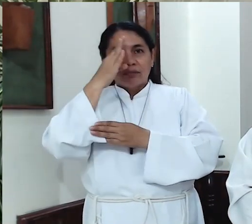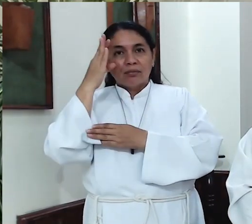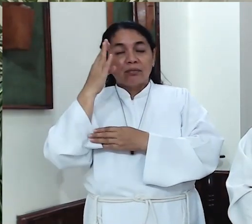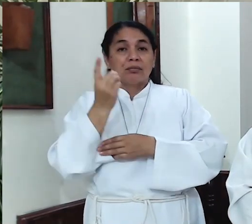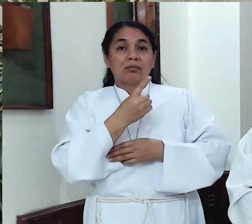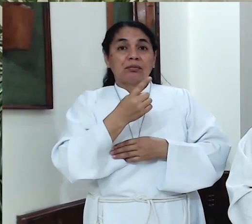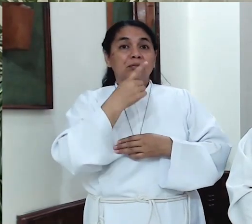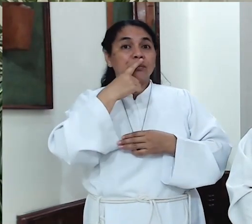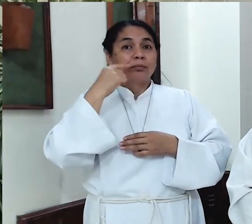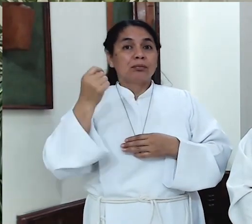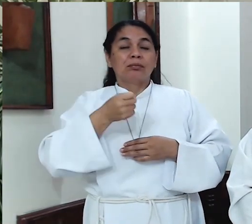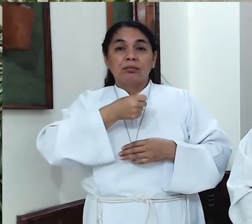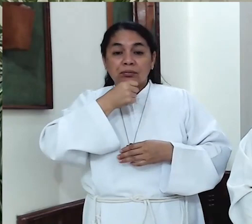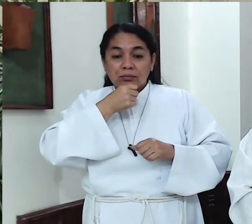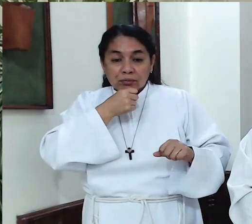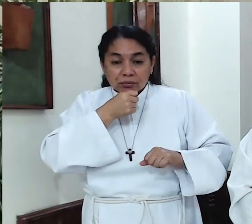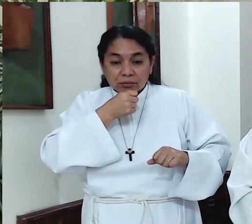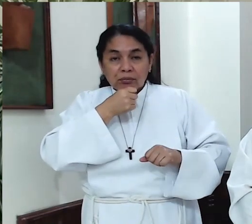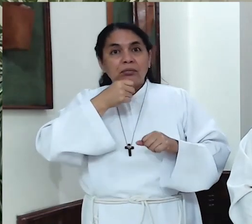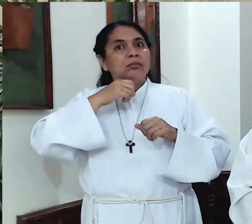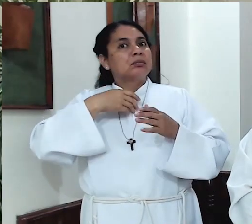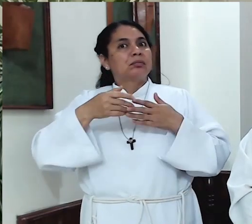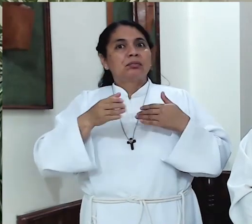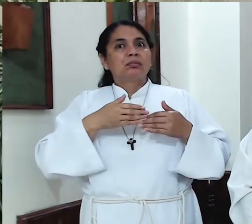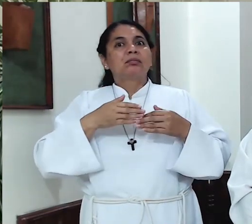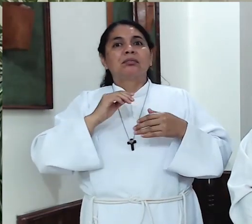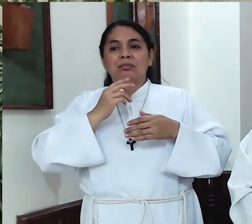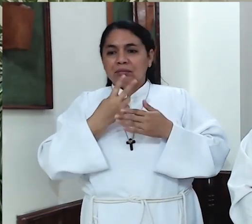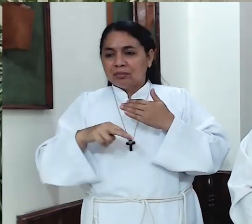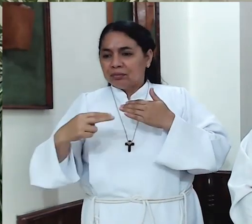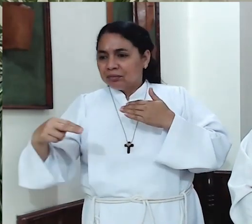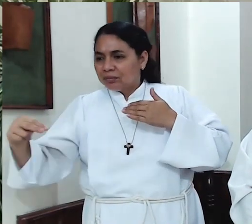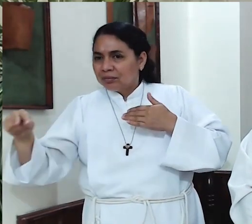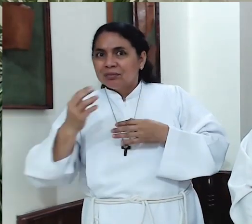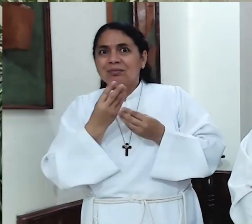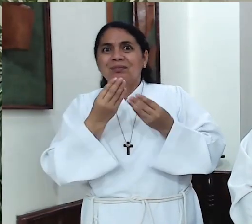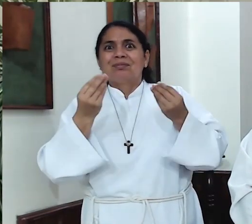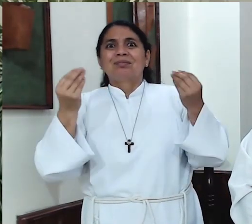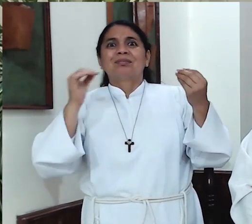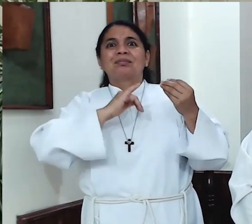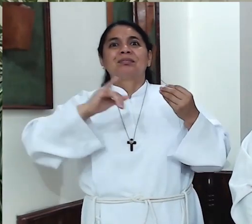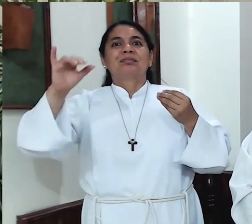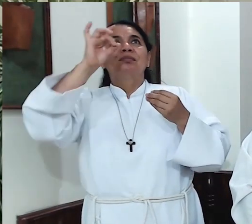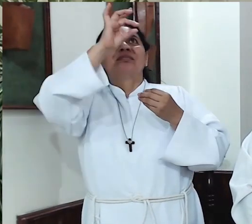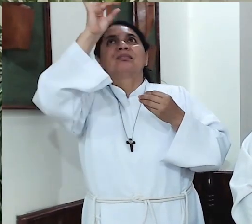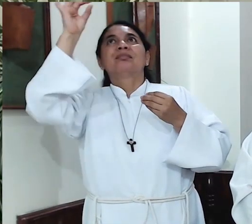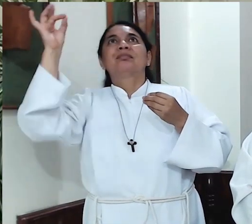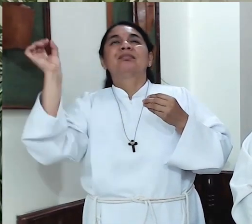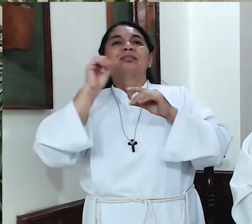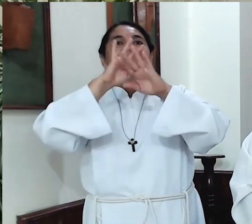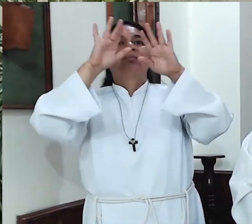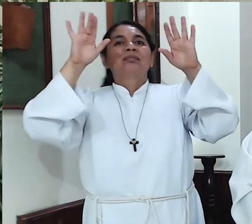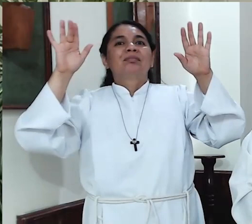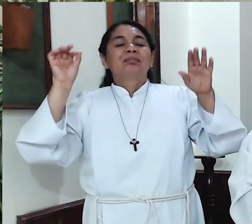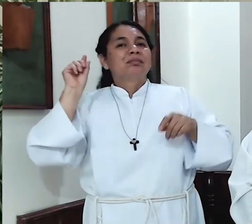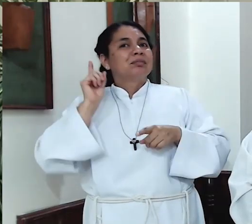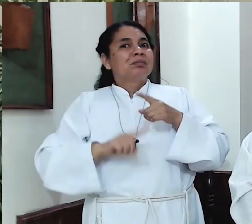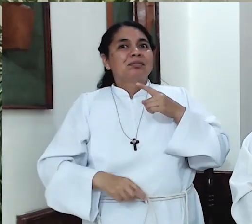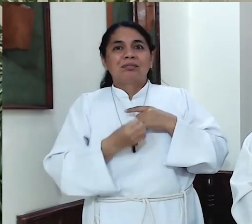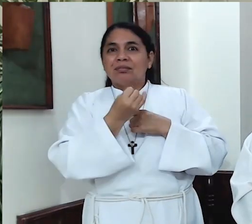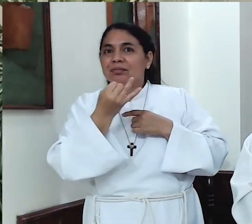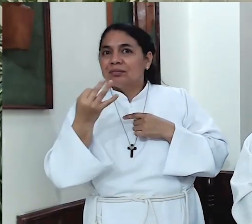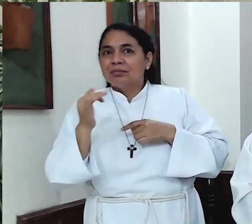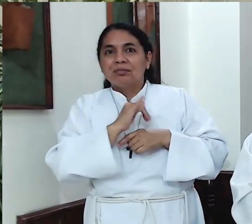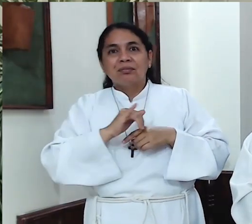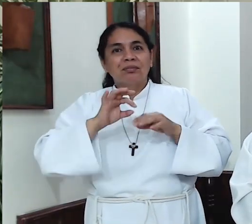anciano, nació una descendencia numerosa como las estrellas del cielo, e incontable como las arenas del